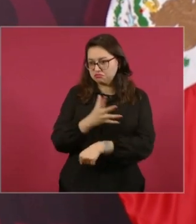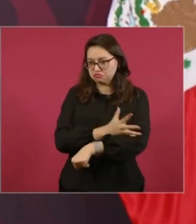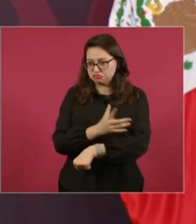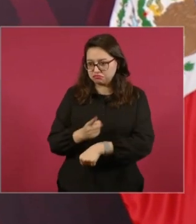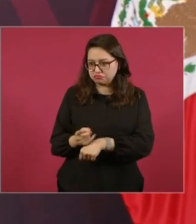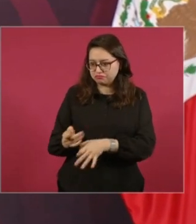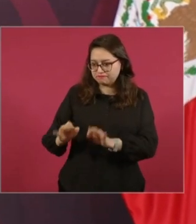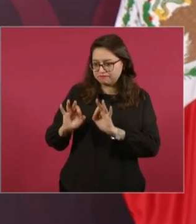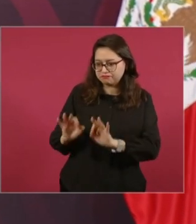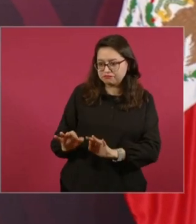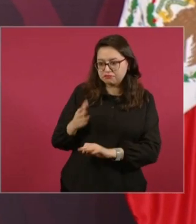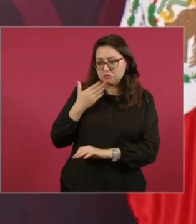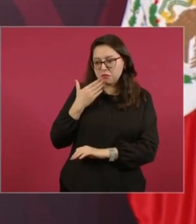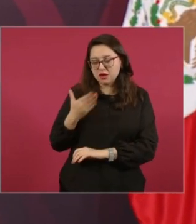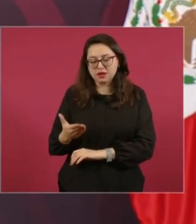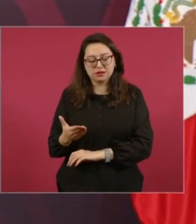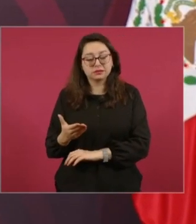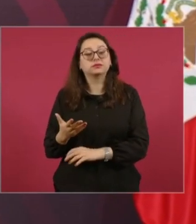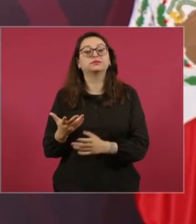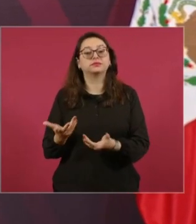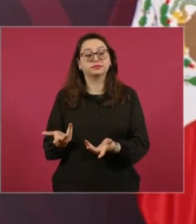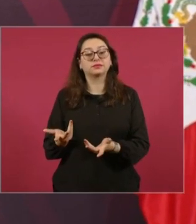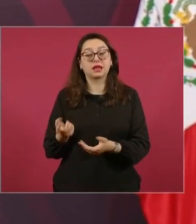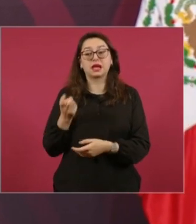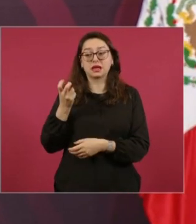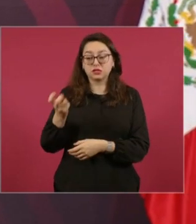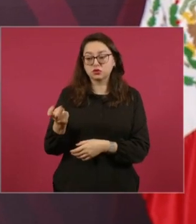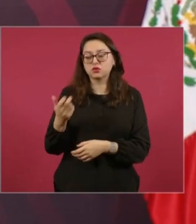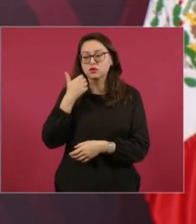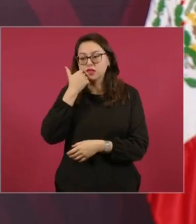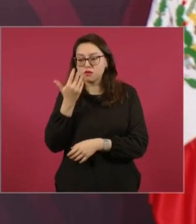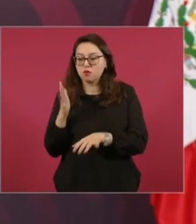el caso de algunos concesionarios